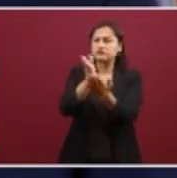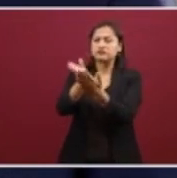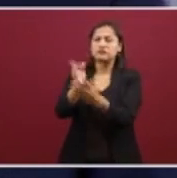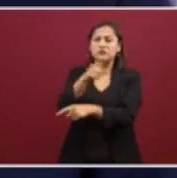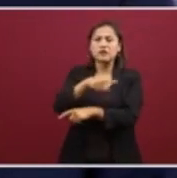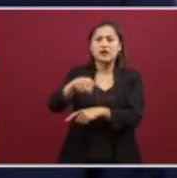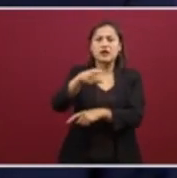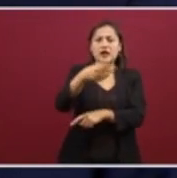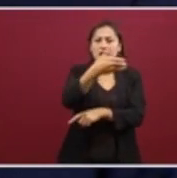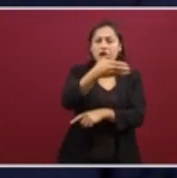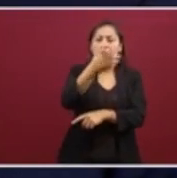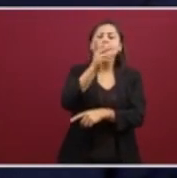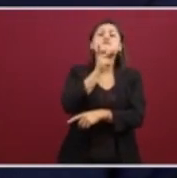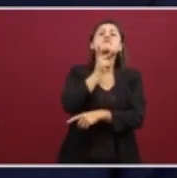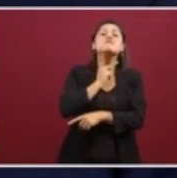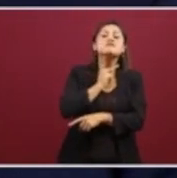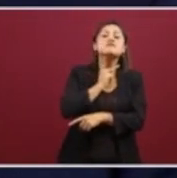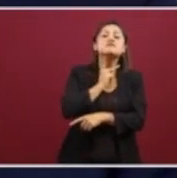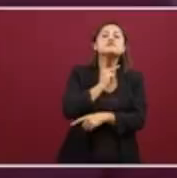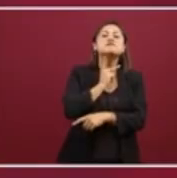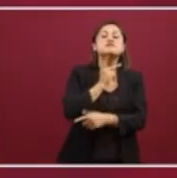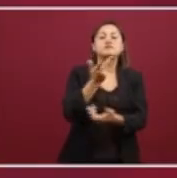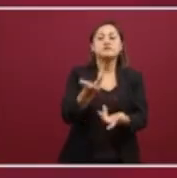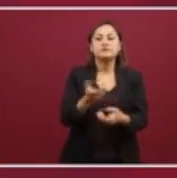y en un tiempo récord